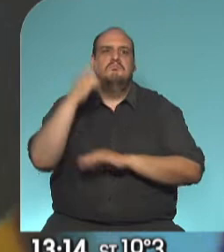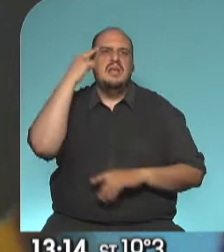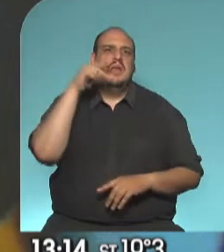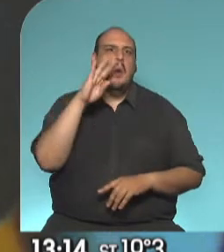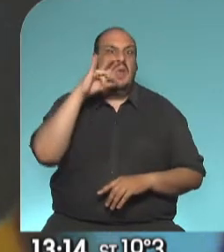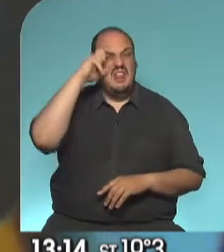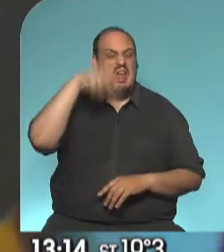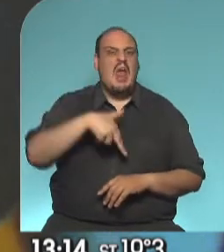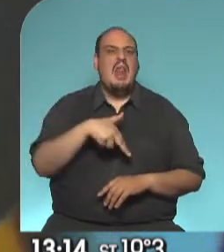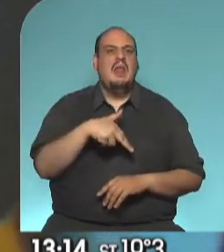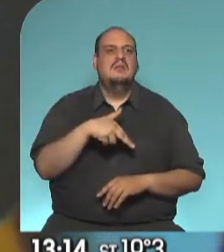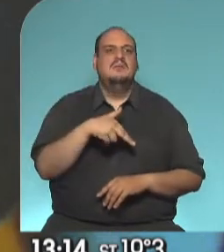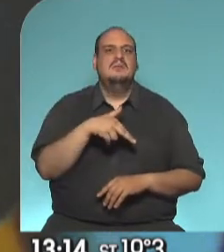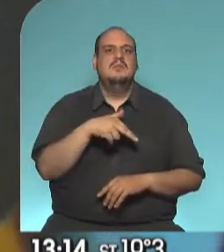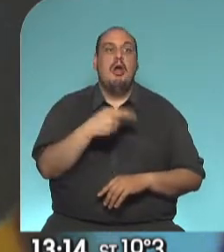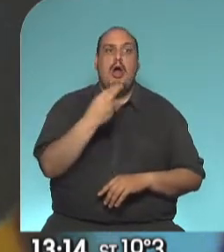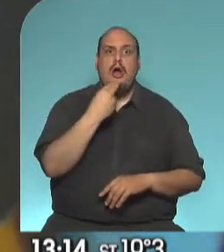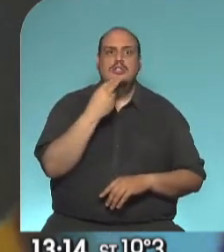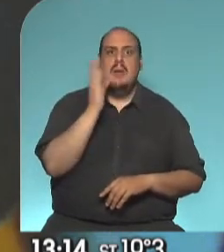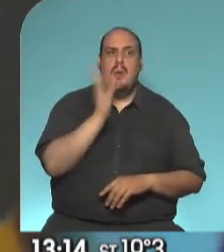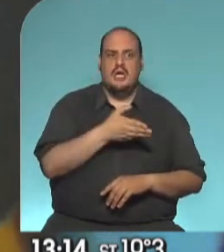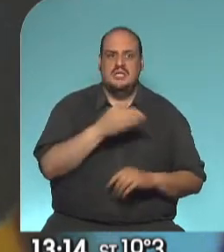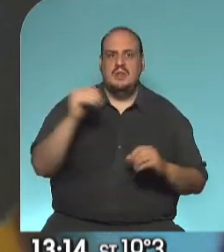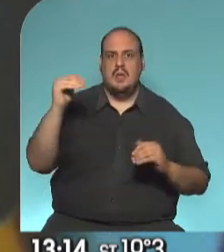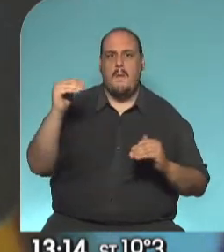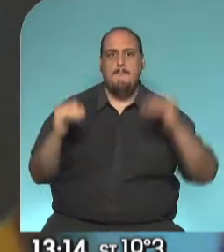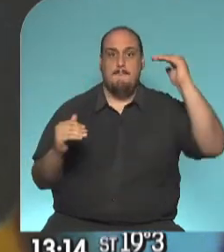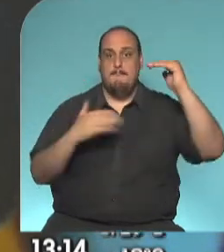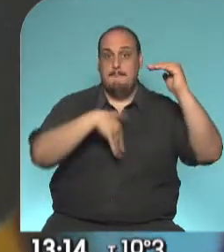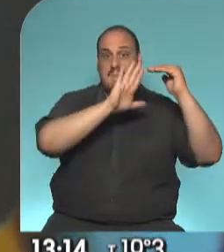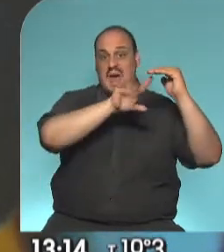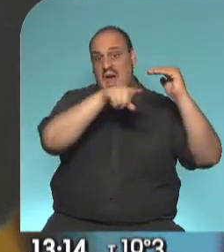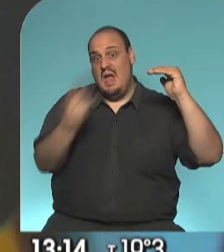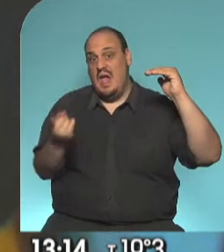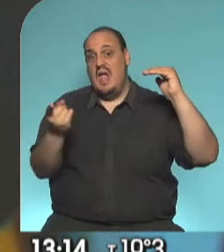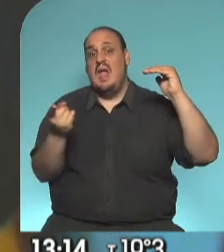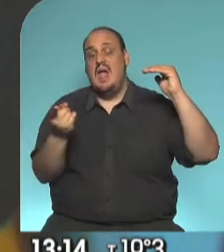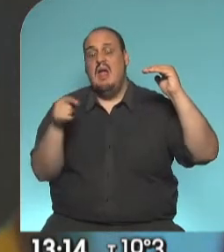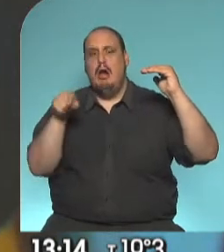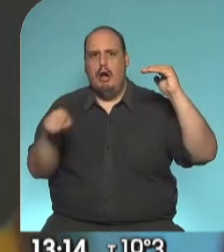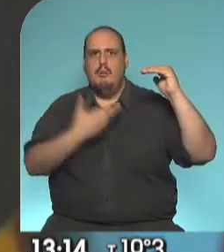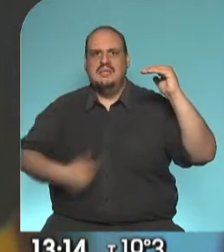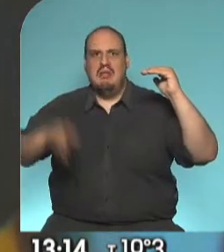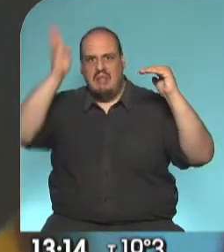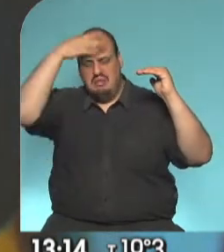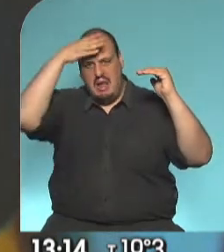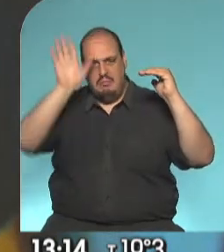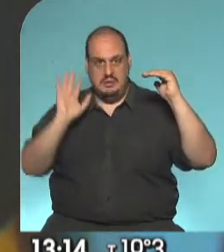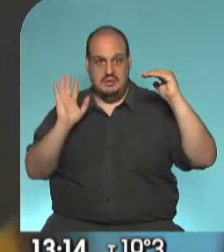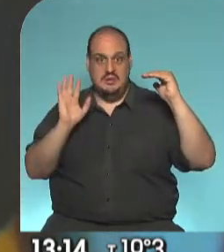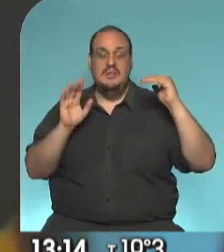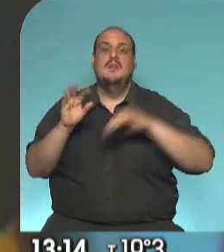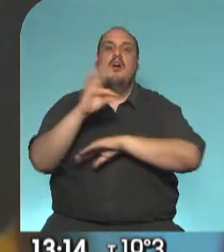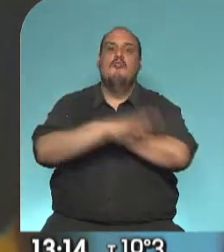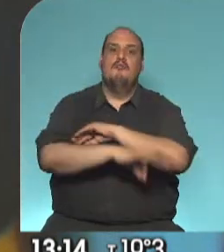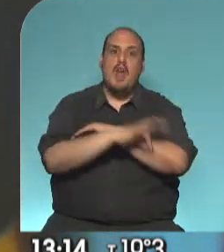tendría un 11% a favor de ventaja sobre el candidato y actual presidente Donald Trump. ¿Esto qué quiere decir? Digo, Florida